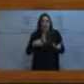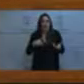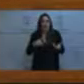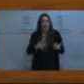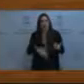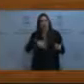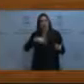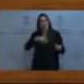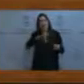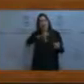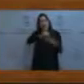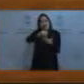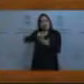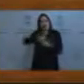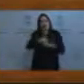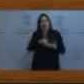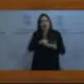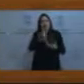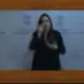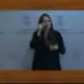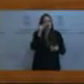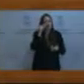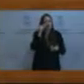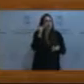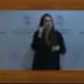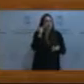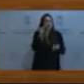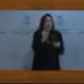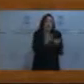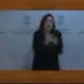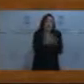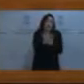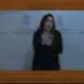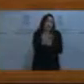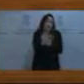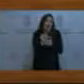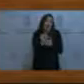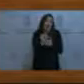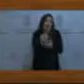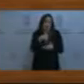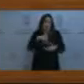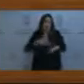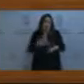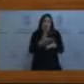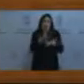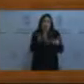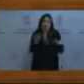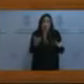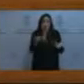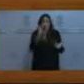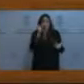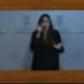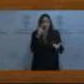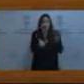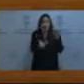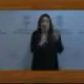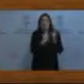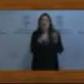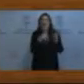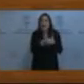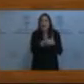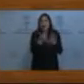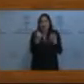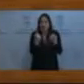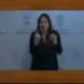la ciudadanía no va a percibir un servicio que nosotros podamos proporcionar hasta que lo necesita o hasta que ve